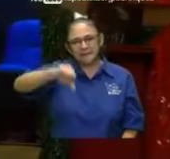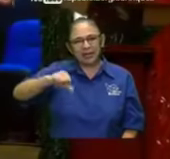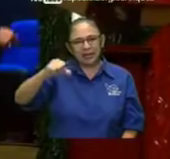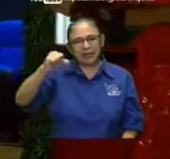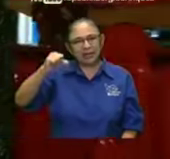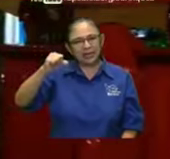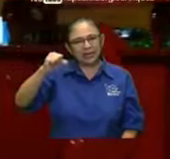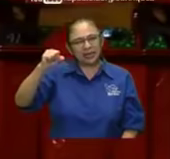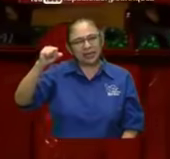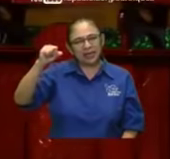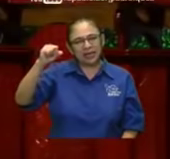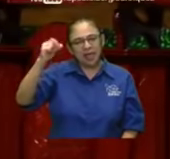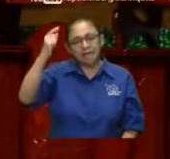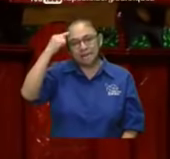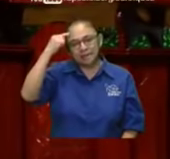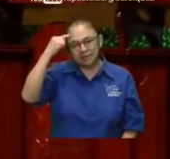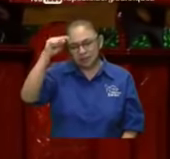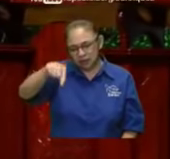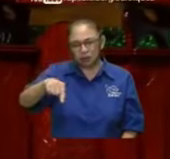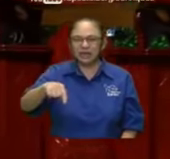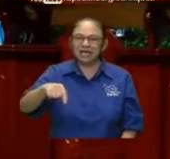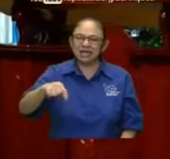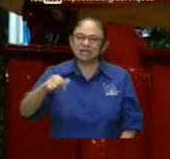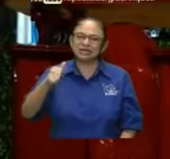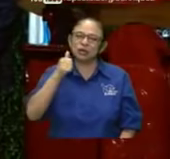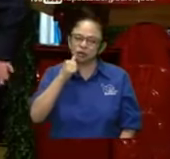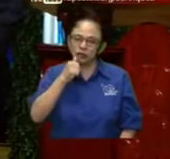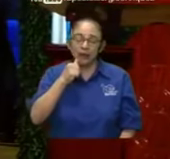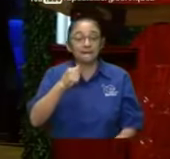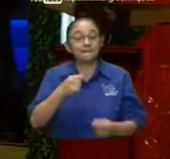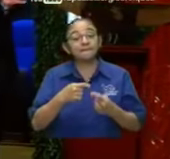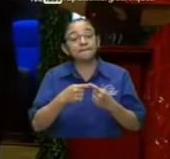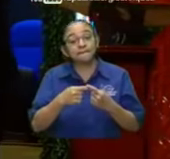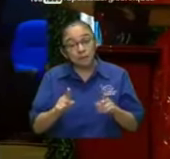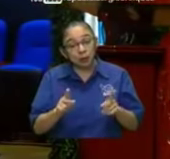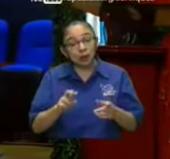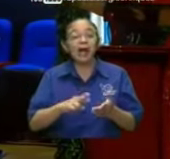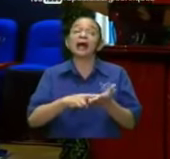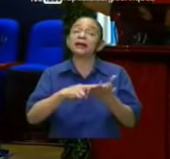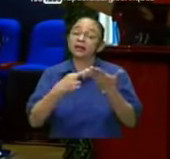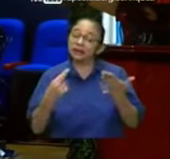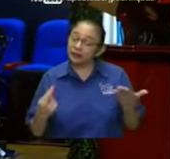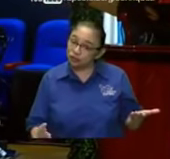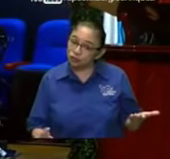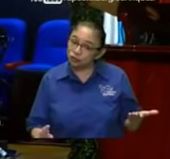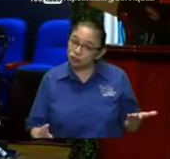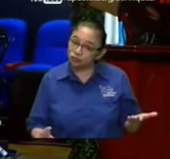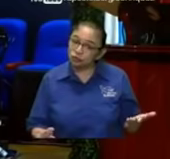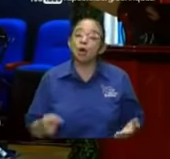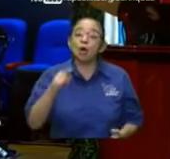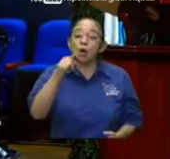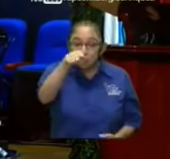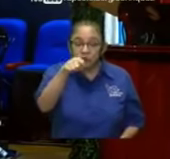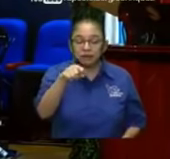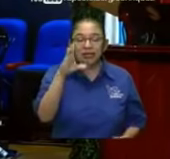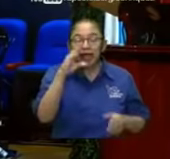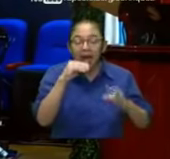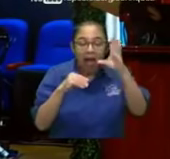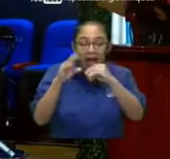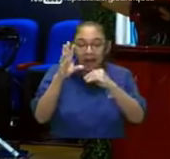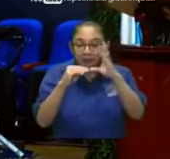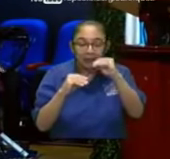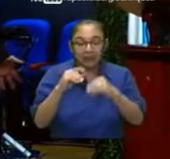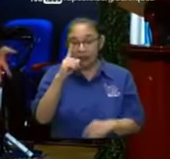por religiosos a veces. Por religiosos tenemos el... Raro, usted háblele a una persona muy religiosa y